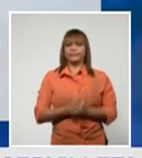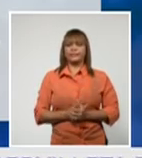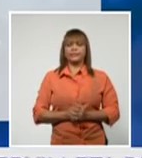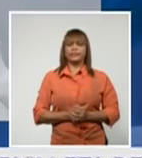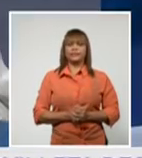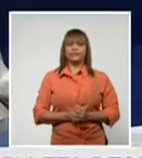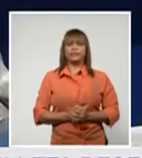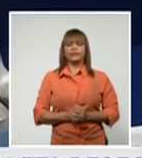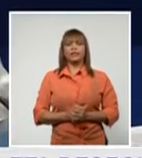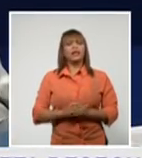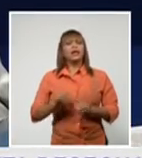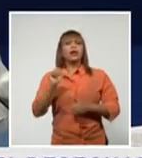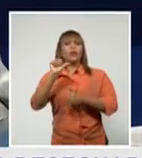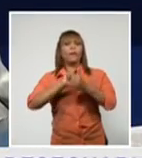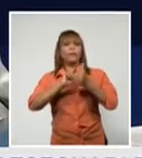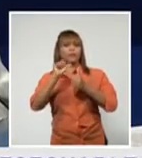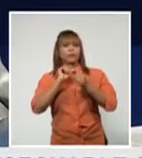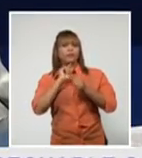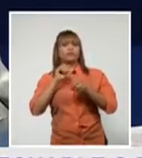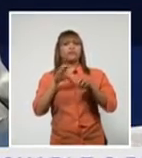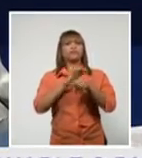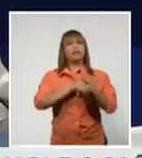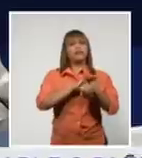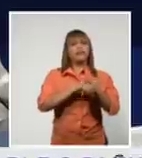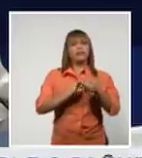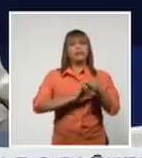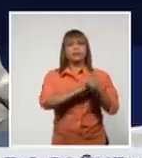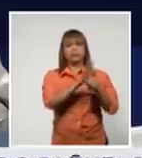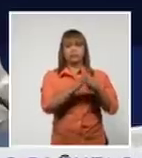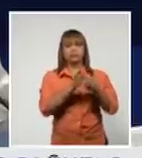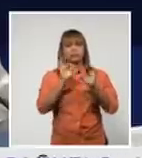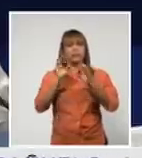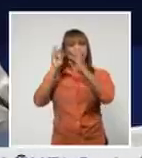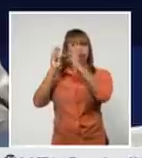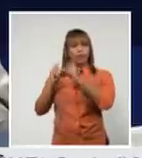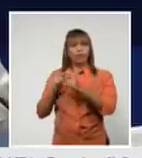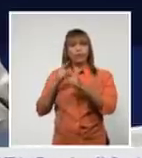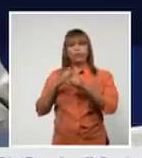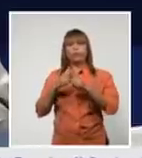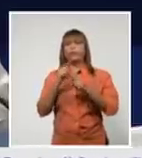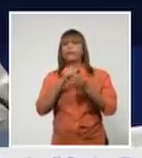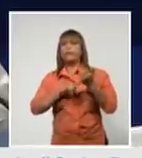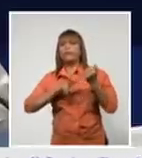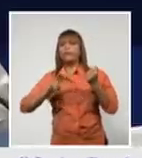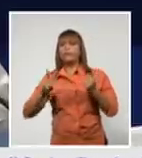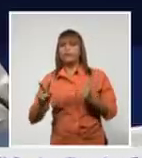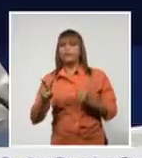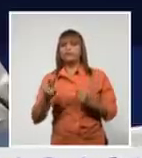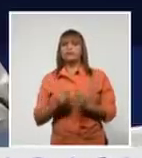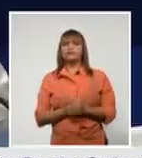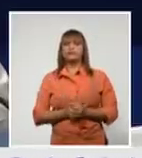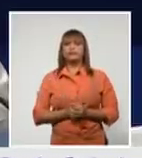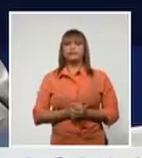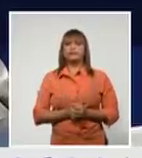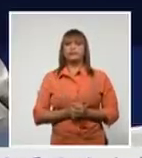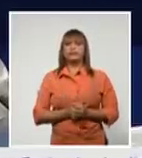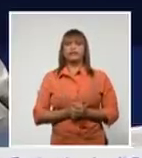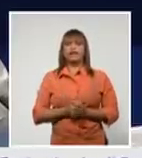este comportamiento del número de casos por provincia, pues la